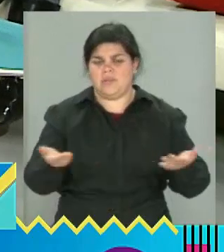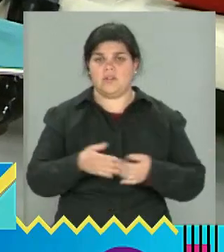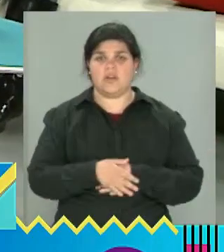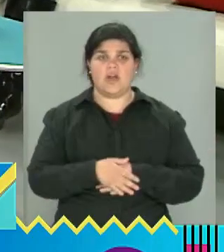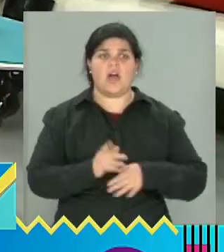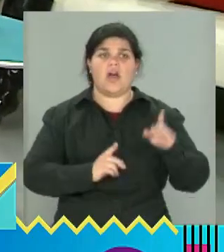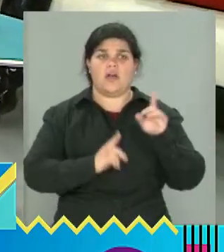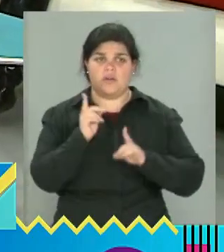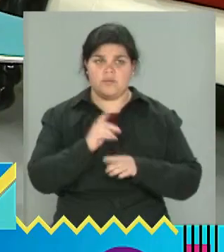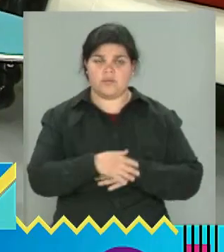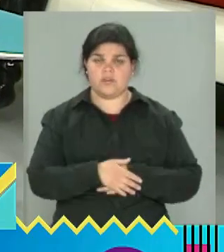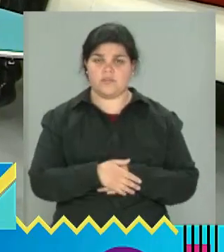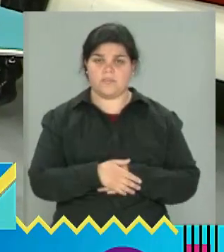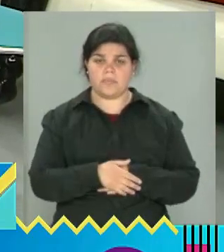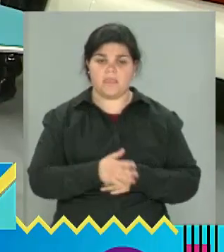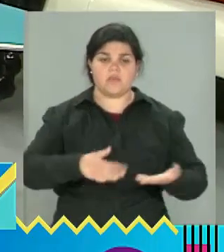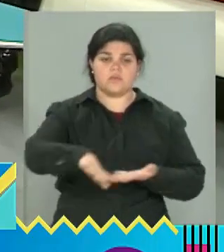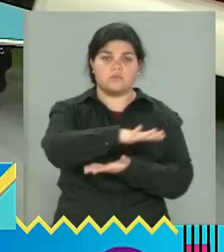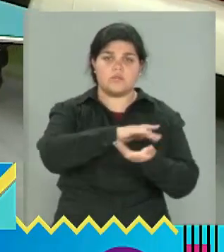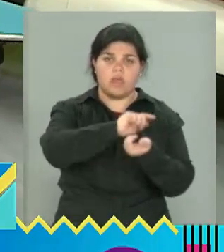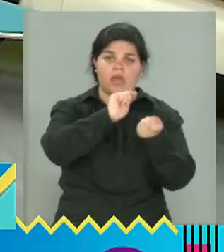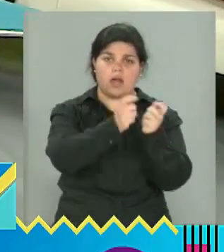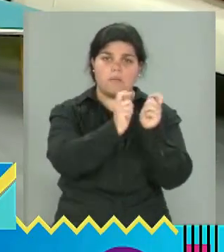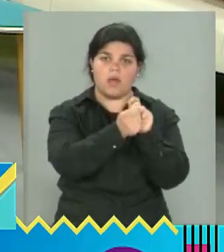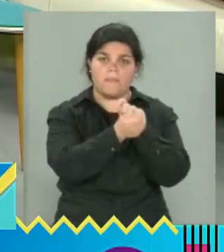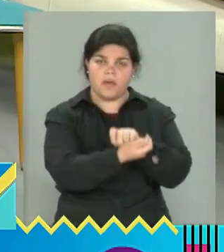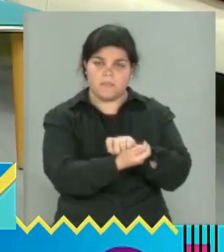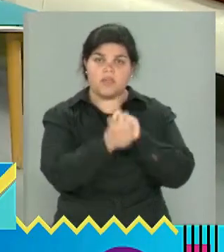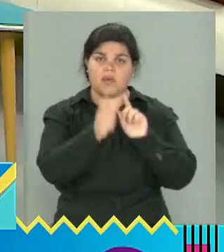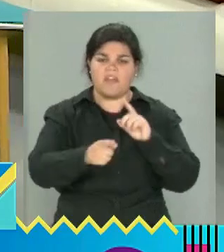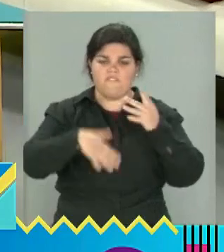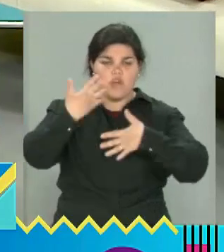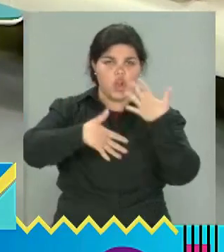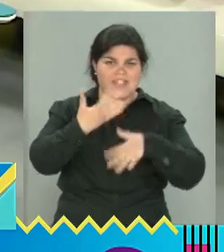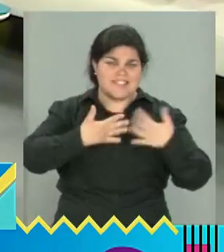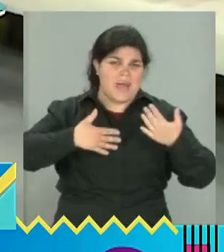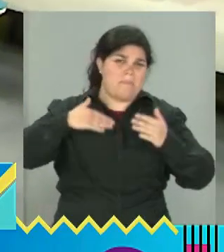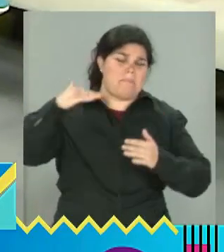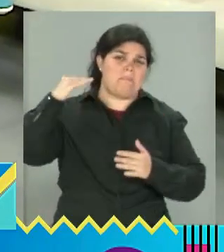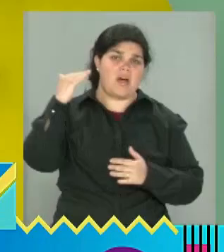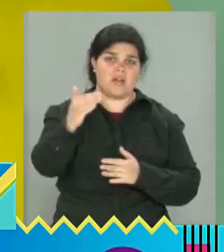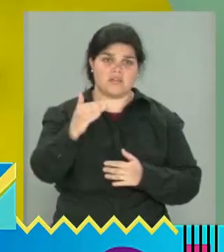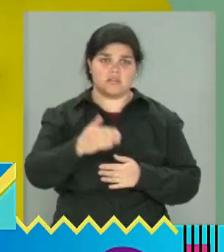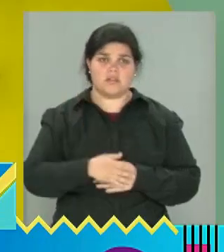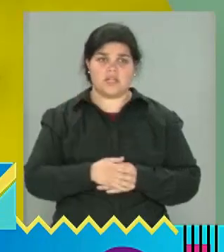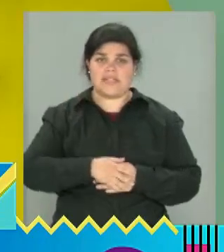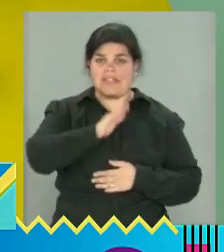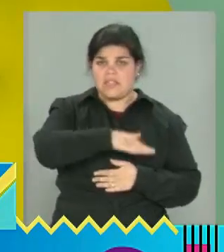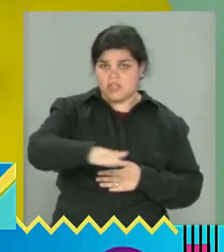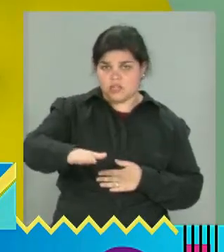cada vez la sociedad va variando, va cambiando, las situaciones de violencia van aumentando en general, digo, no solo sobre los niños,